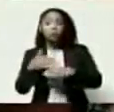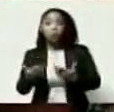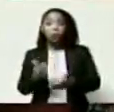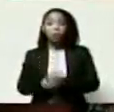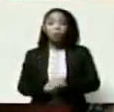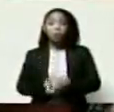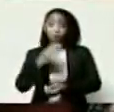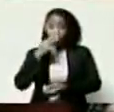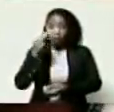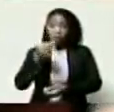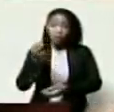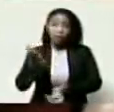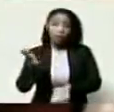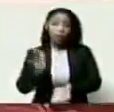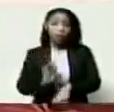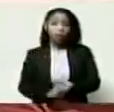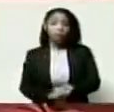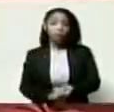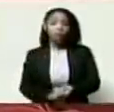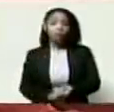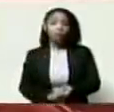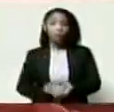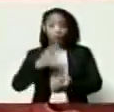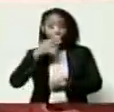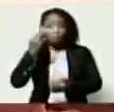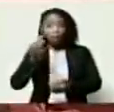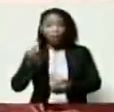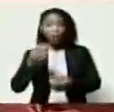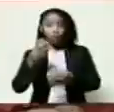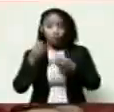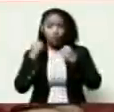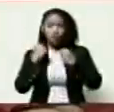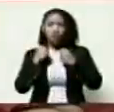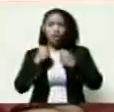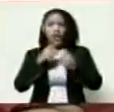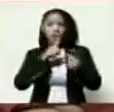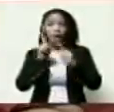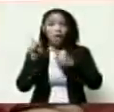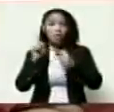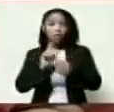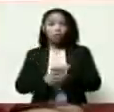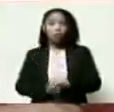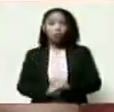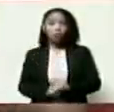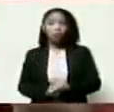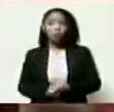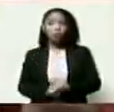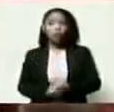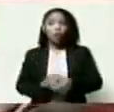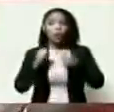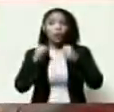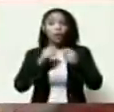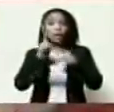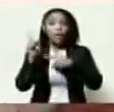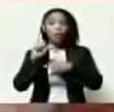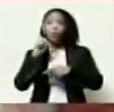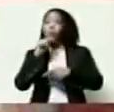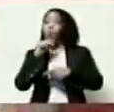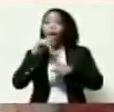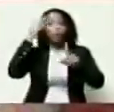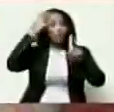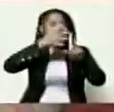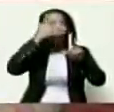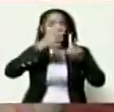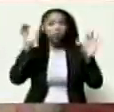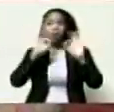Es la verdad. Es la verdad. Fue muy duro para ellos. Fue muy duro. Y ellos no están formados para